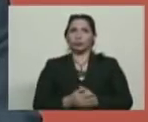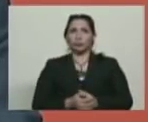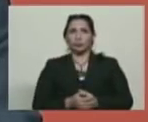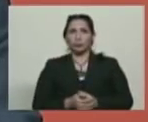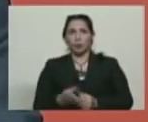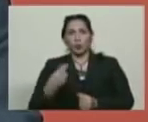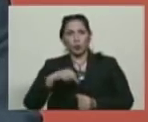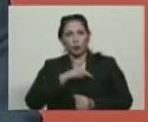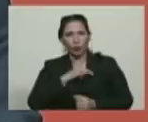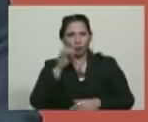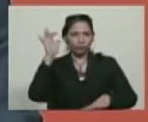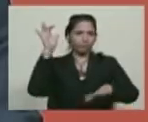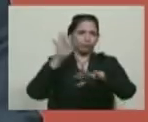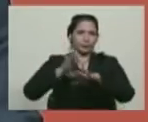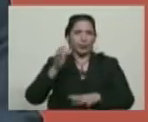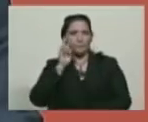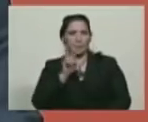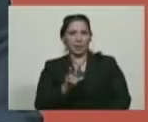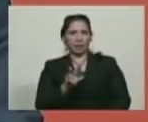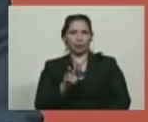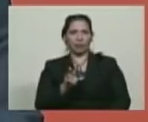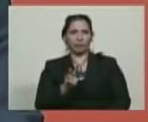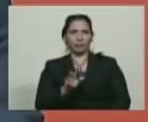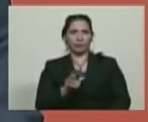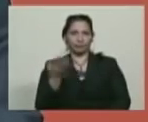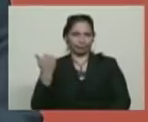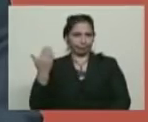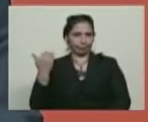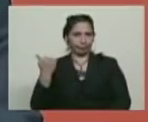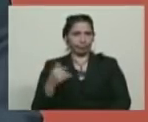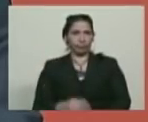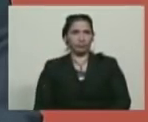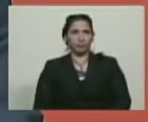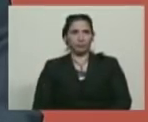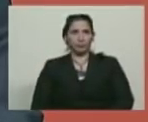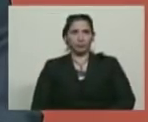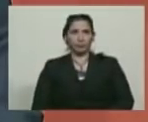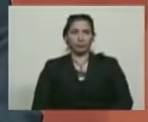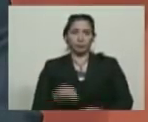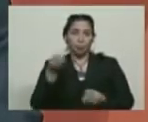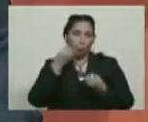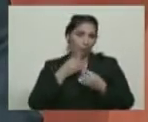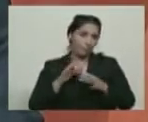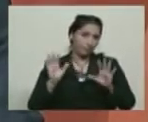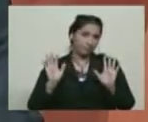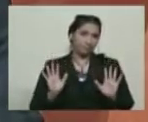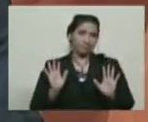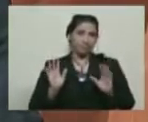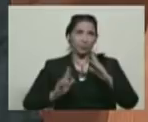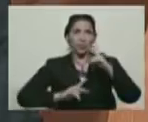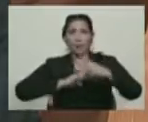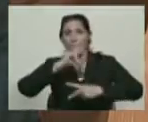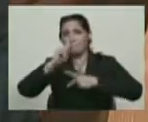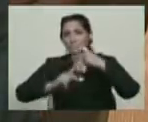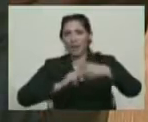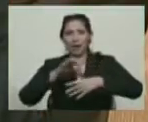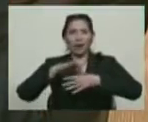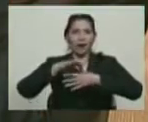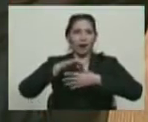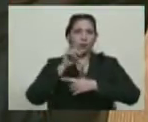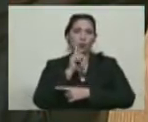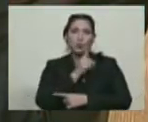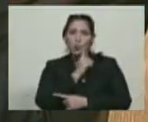detectado en su momento desafortunadamente el plan carne llamado así